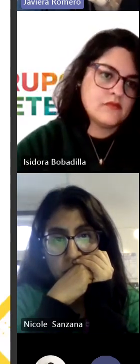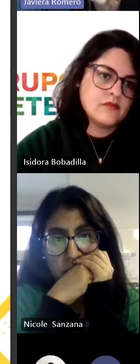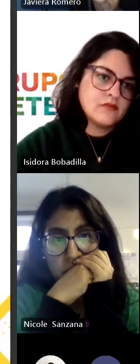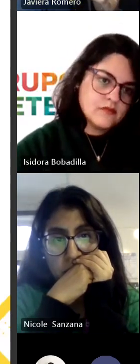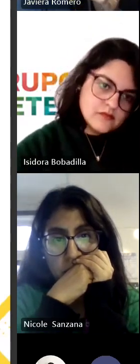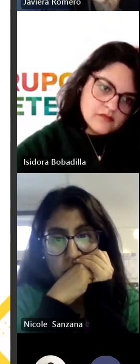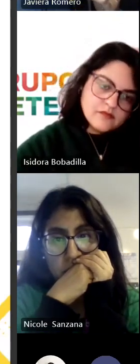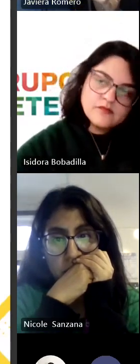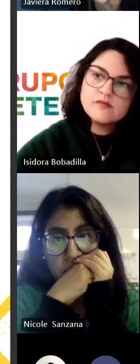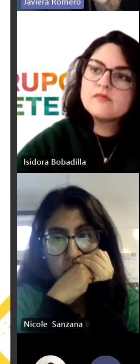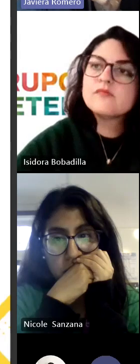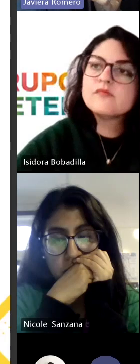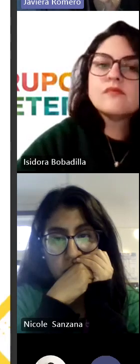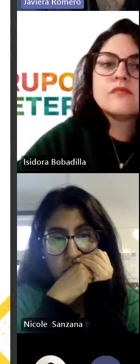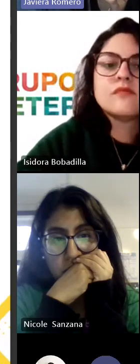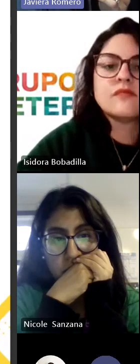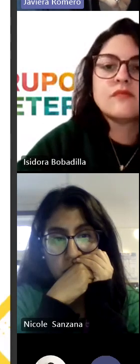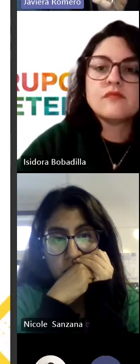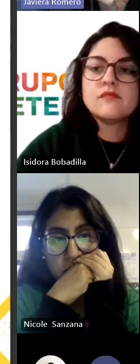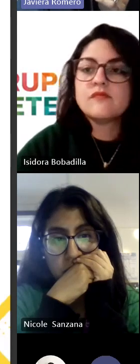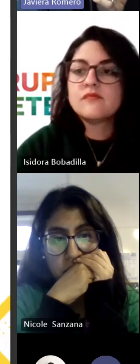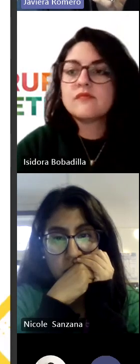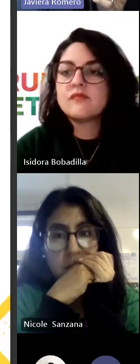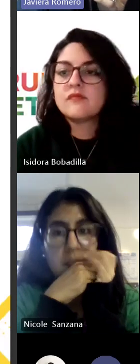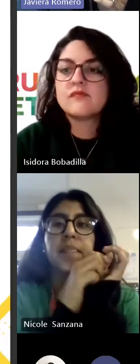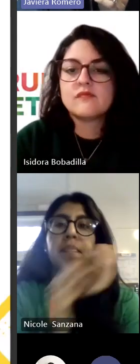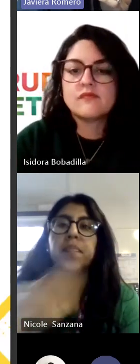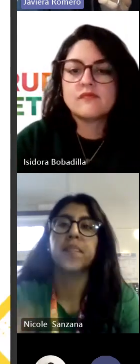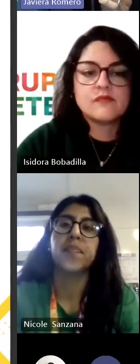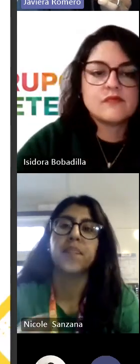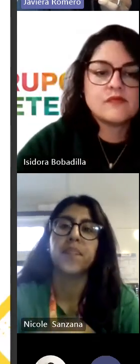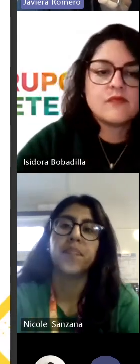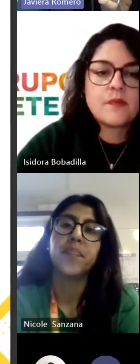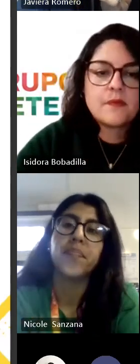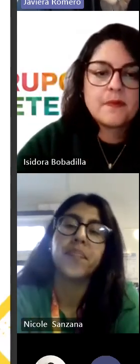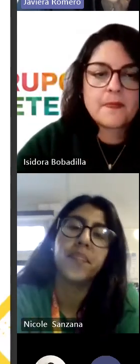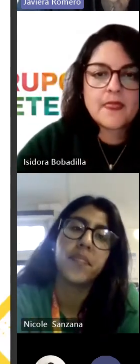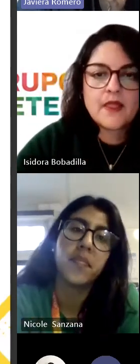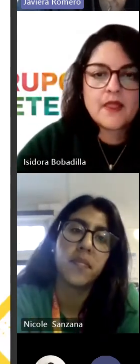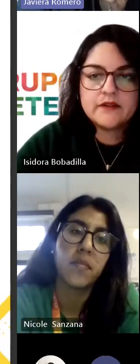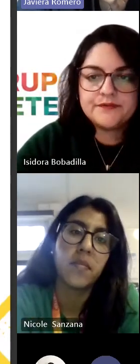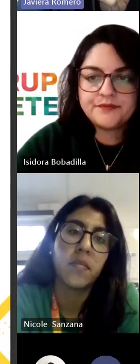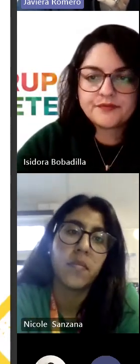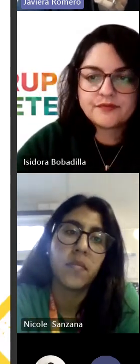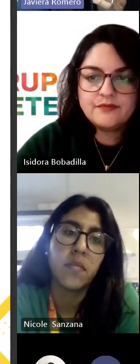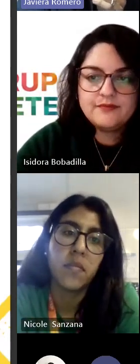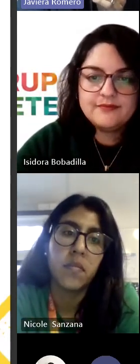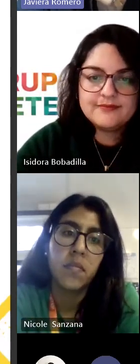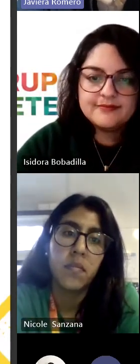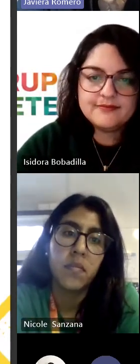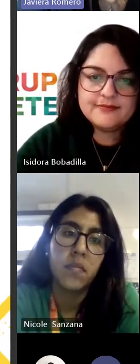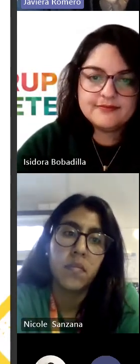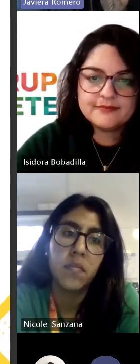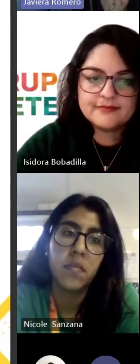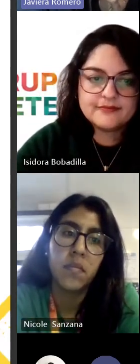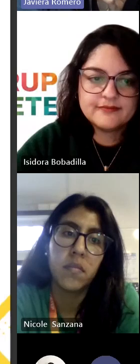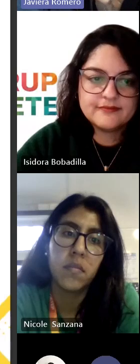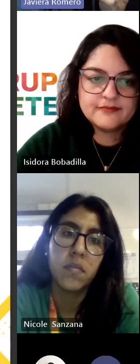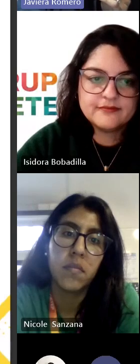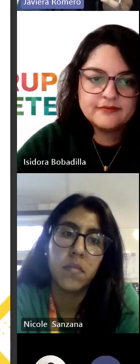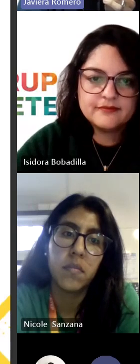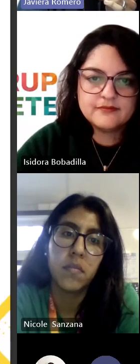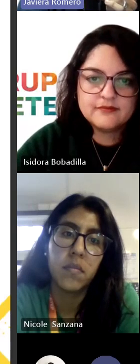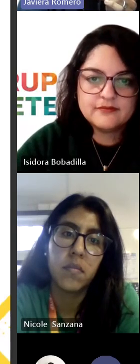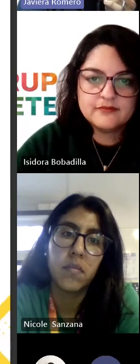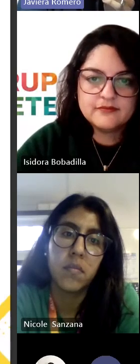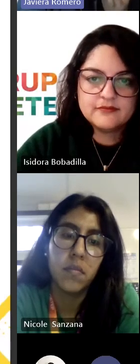autoeficacia, capacidad de buscar ayuda cuando hay dificultades, reconocer emociones propias y tener la capacidad de